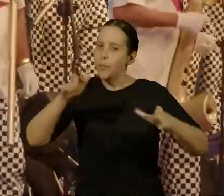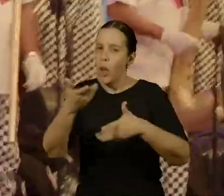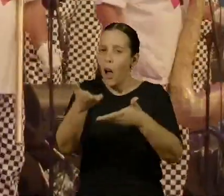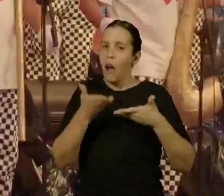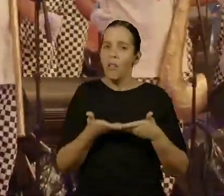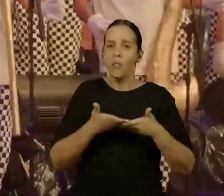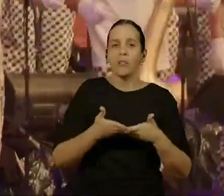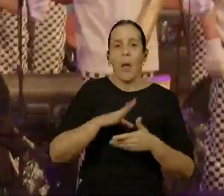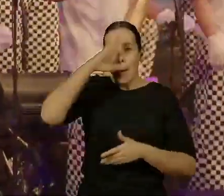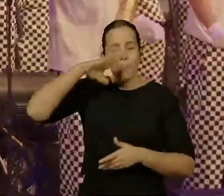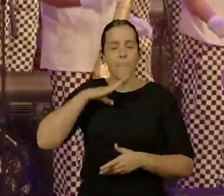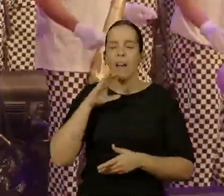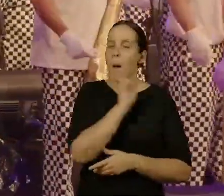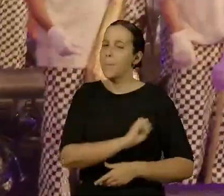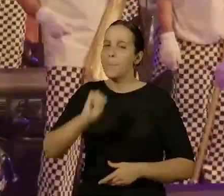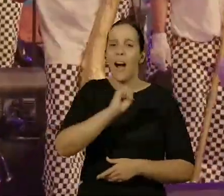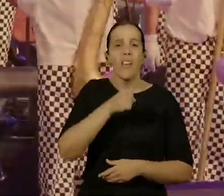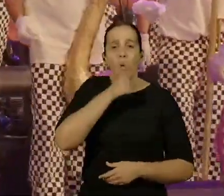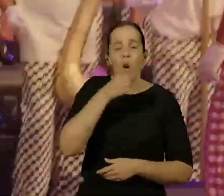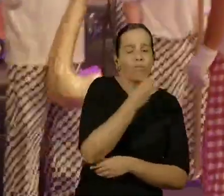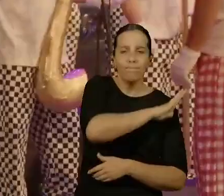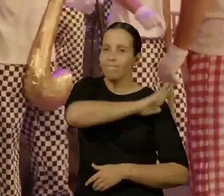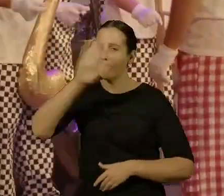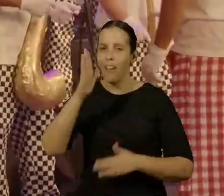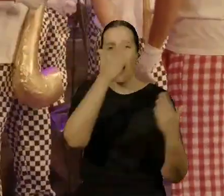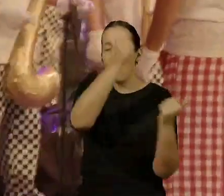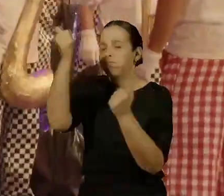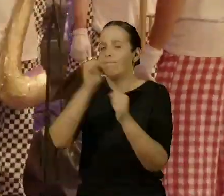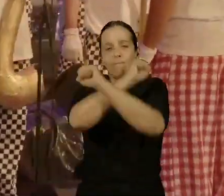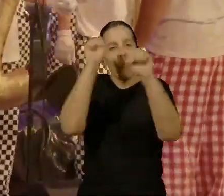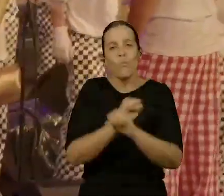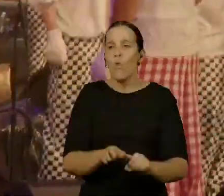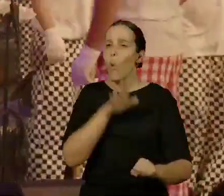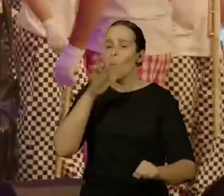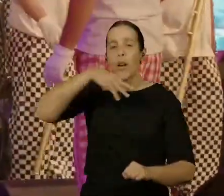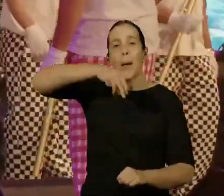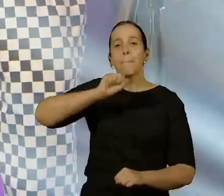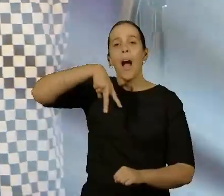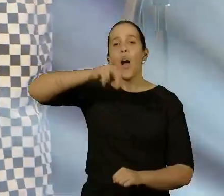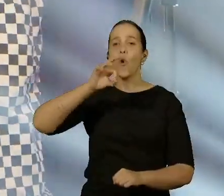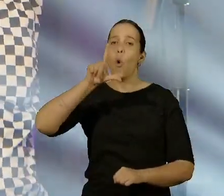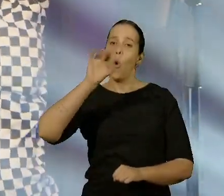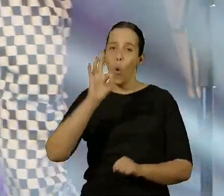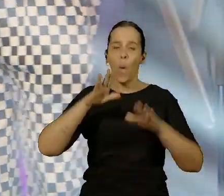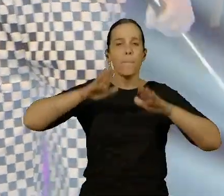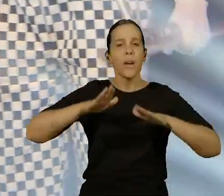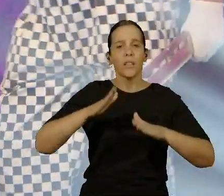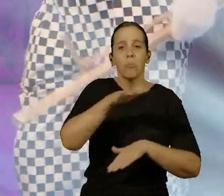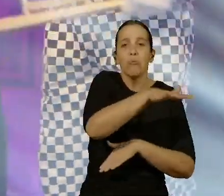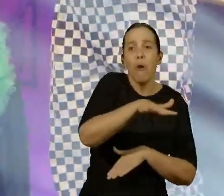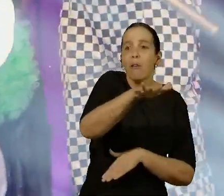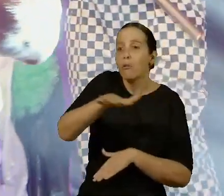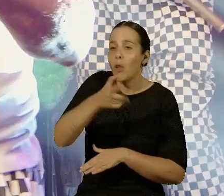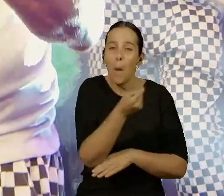un padrazo y mejor abuelo. La despedida se hace imposible porque Manolo está presente en todos los lugares de Puerto